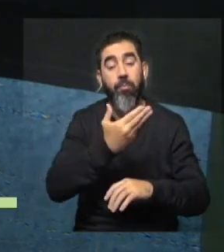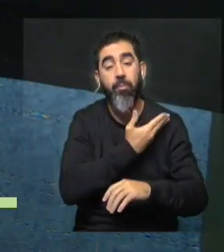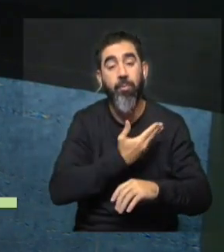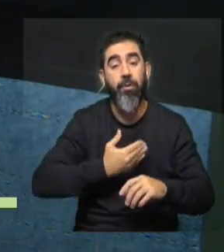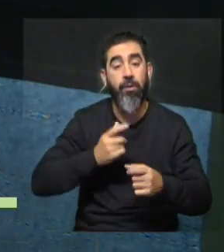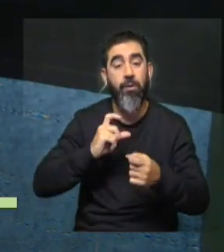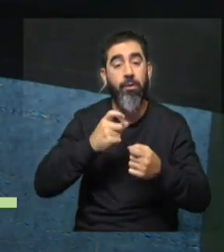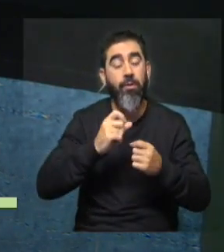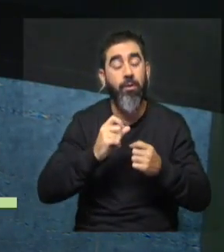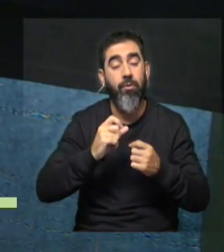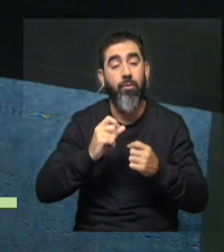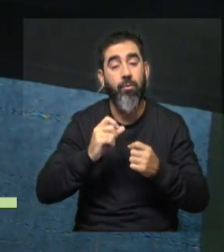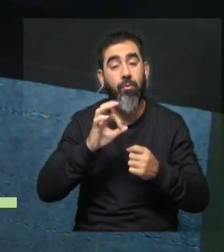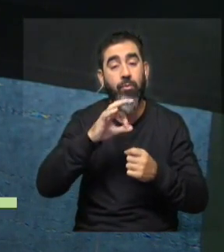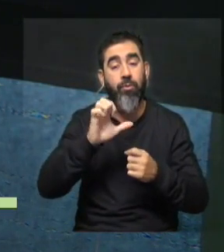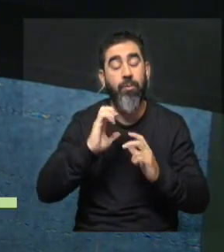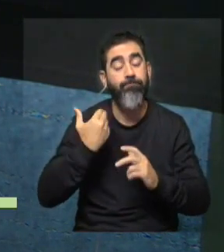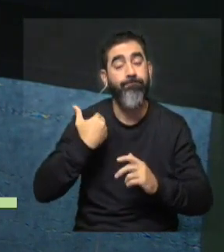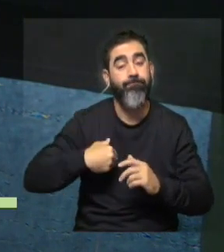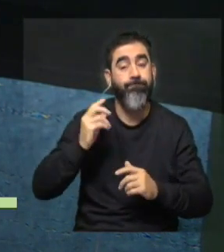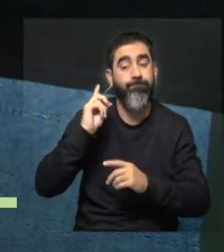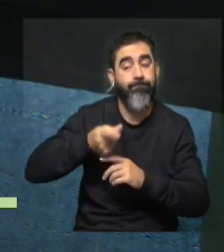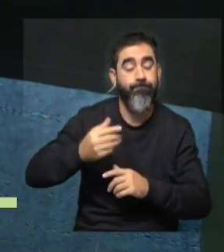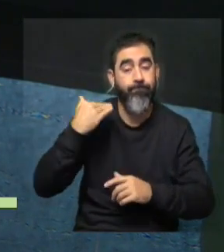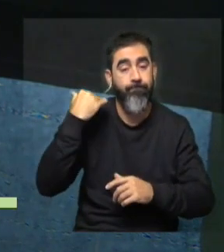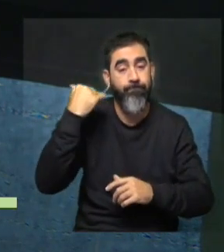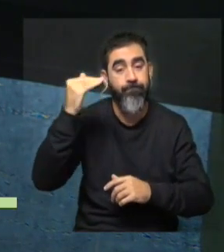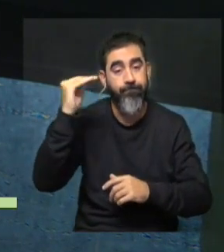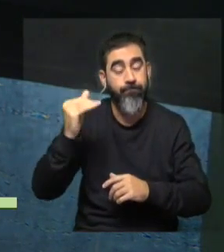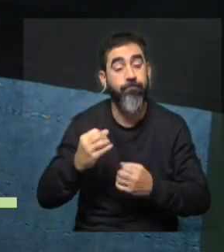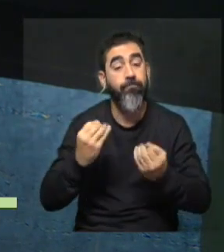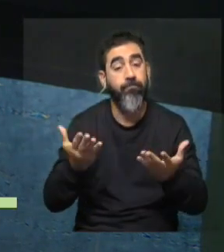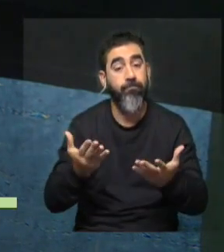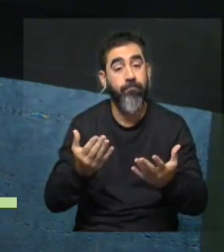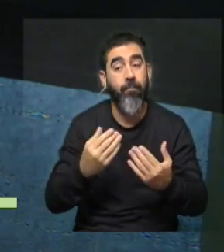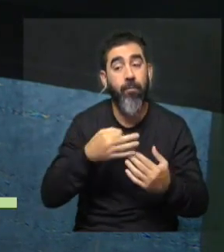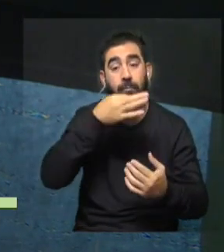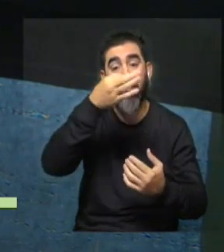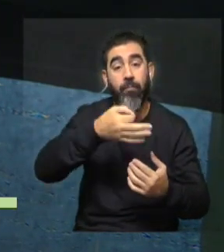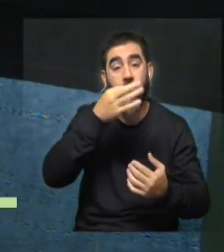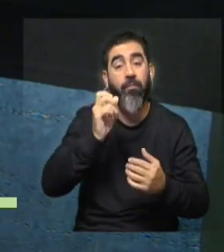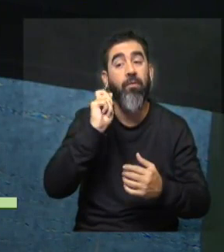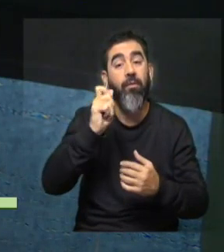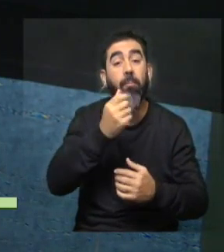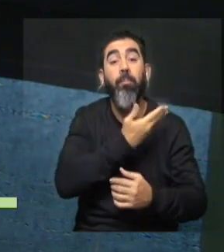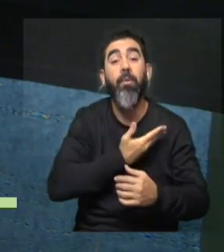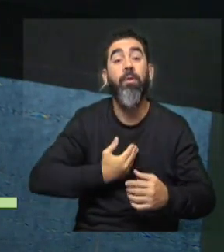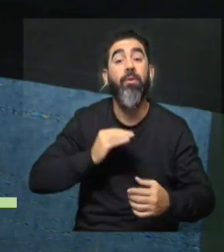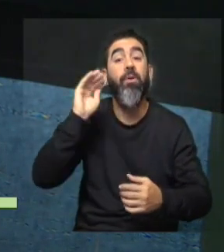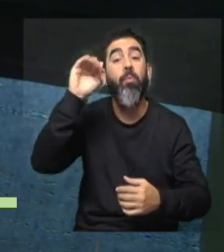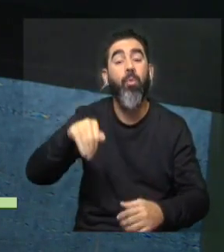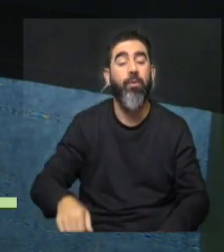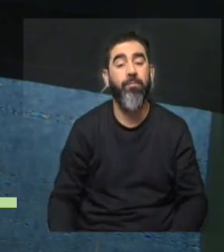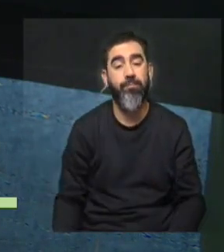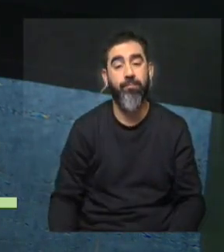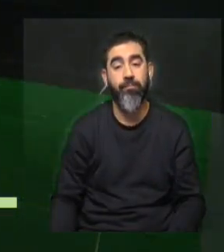del sindicato de Federico craiman lamentó la decisión de las autoridades porque parece que tiene que hablar es presidencia de la República Por